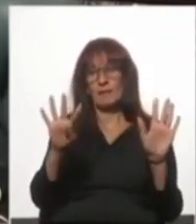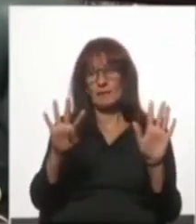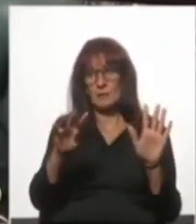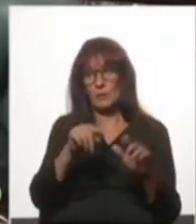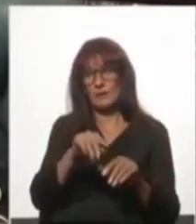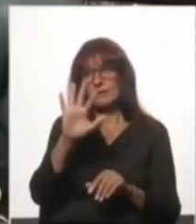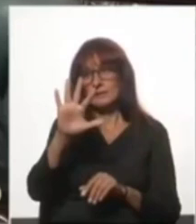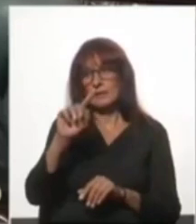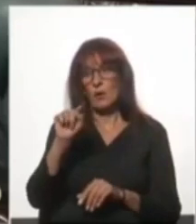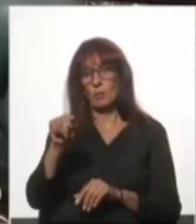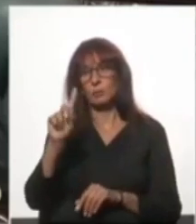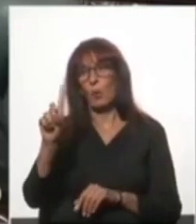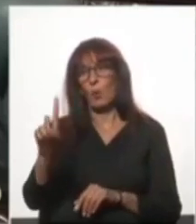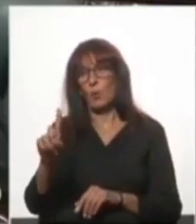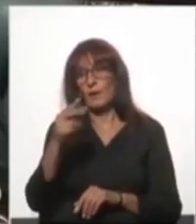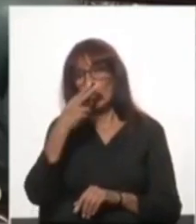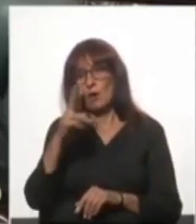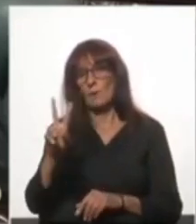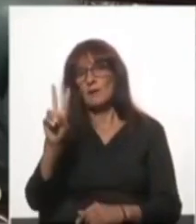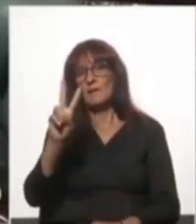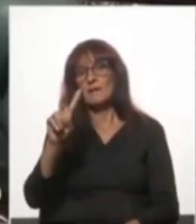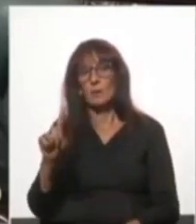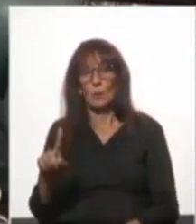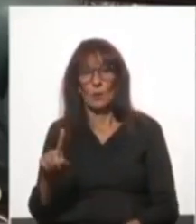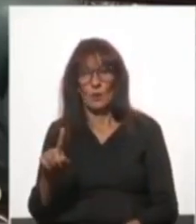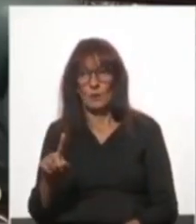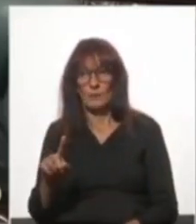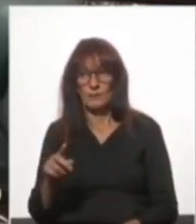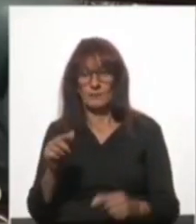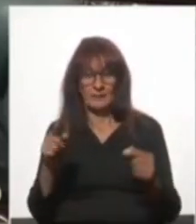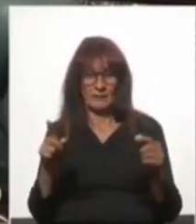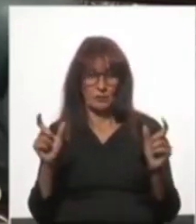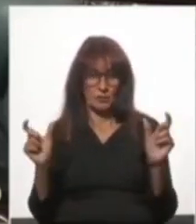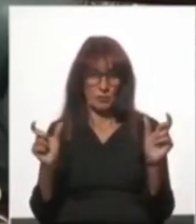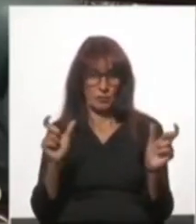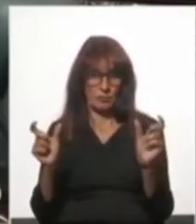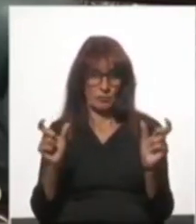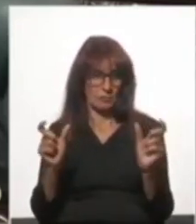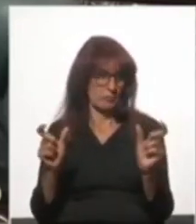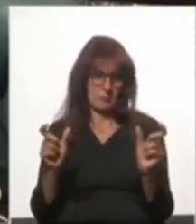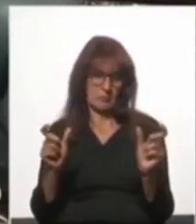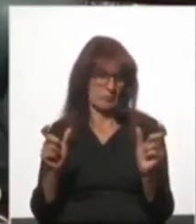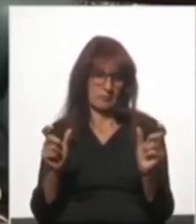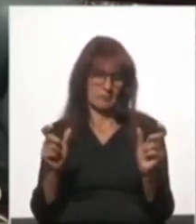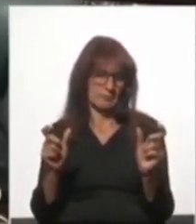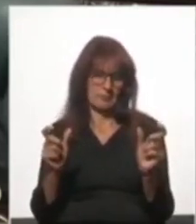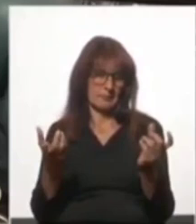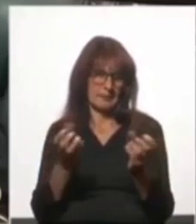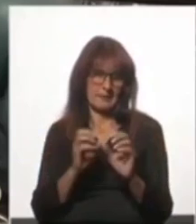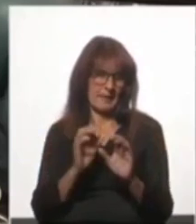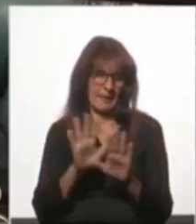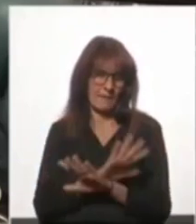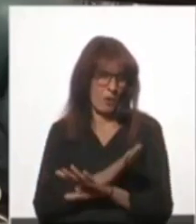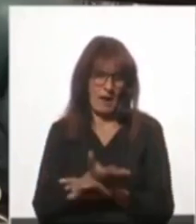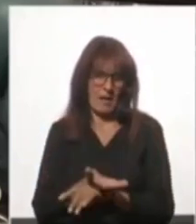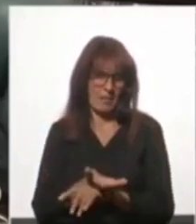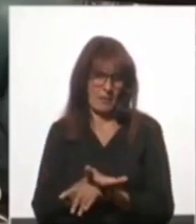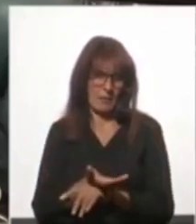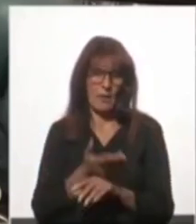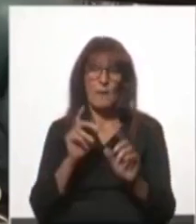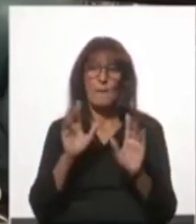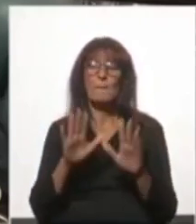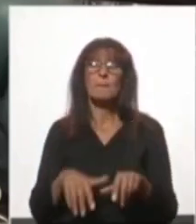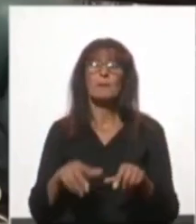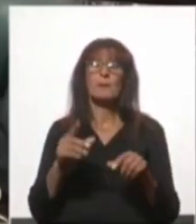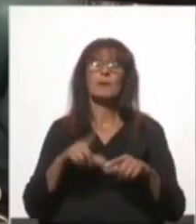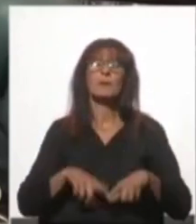de 5,1 en 2021. Y eso es definitivamente equivocado. El propio ministro de Educación